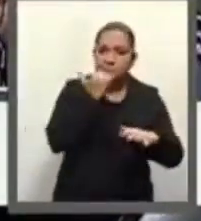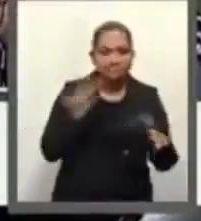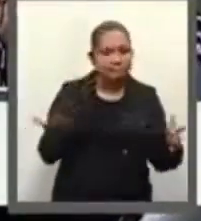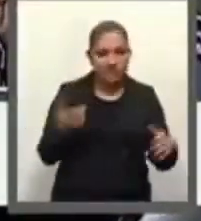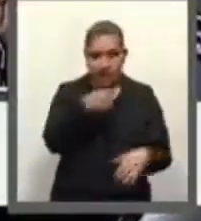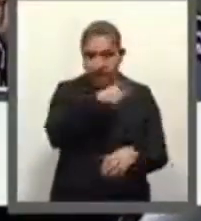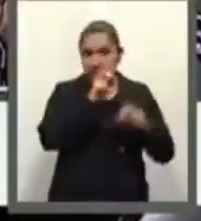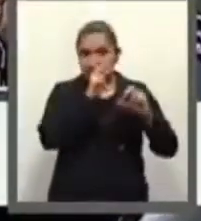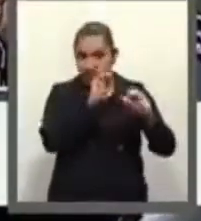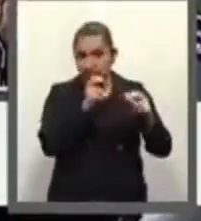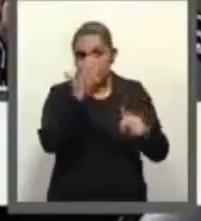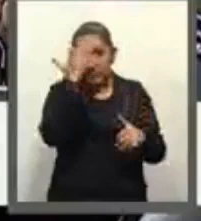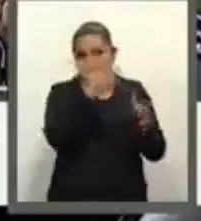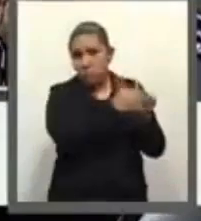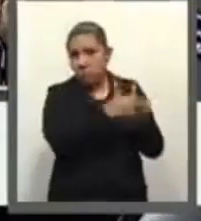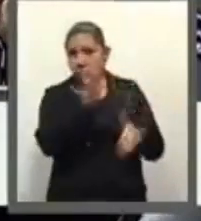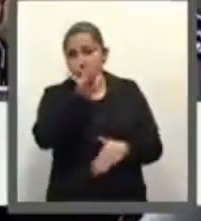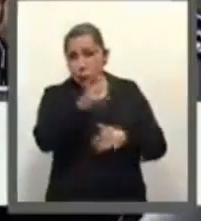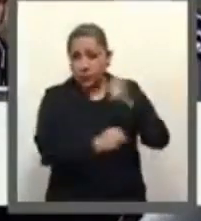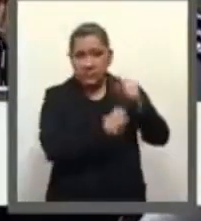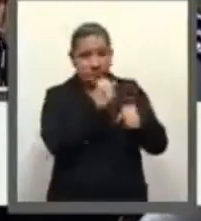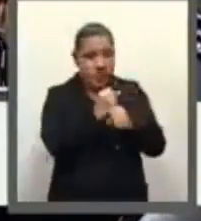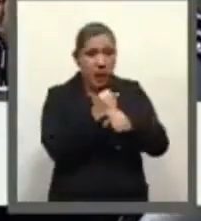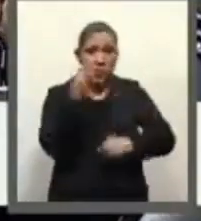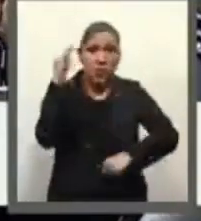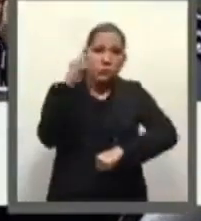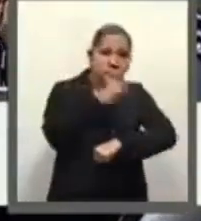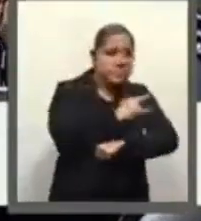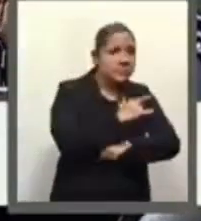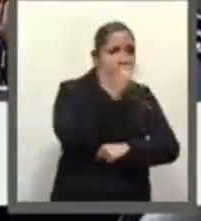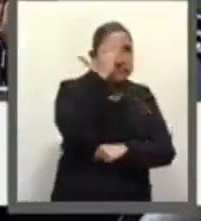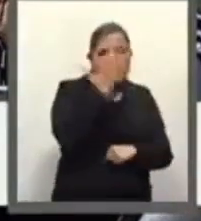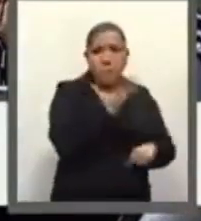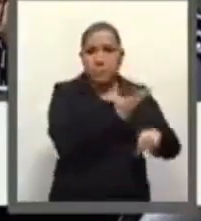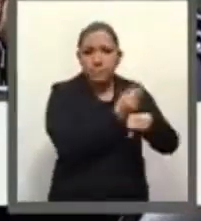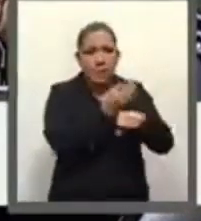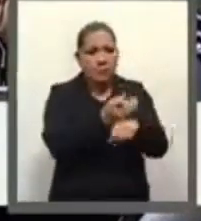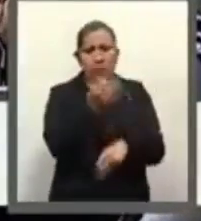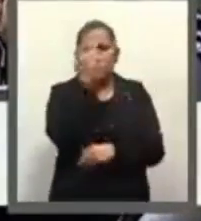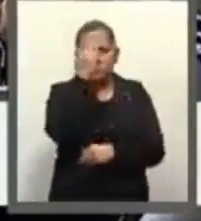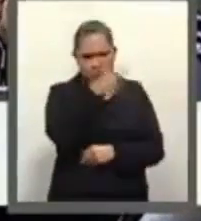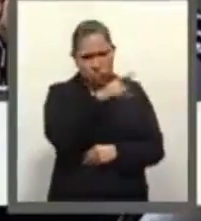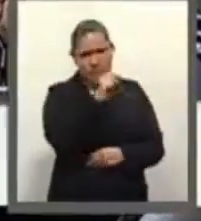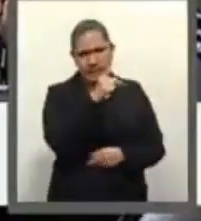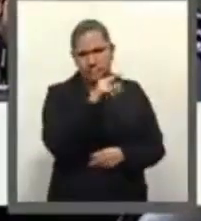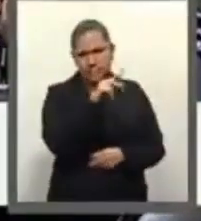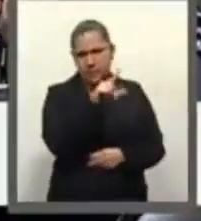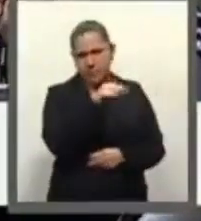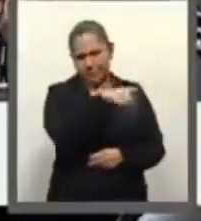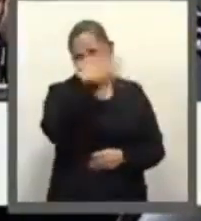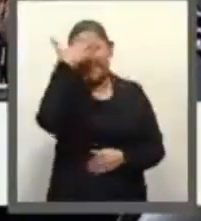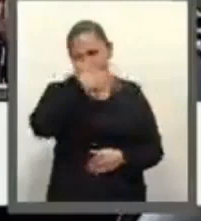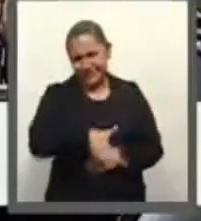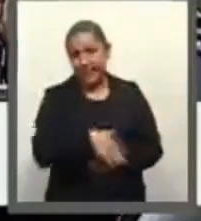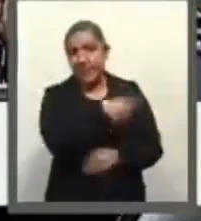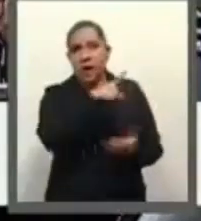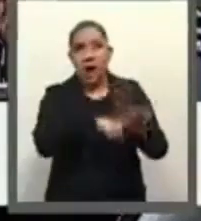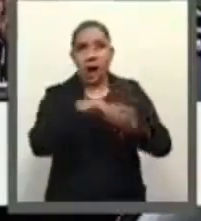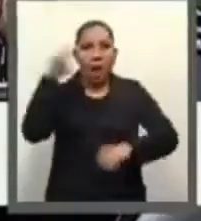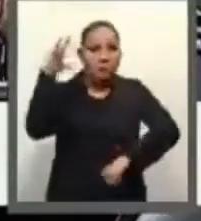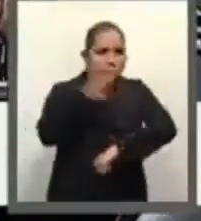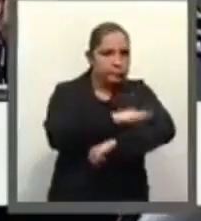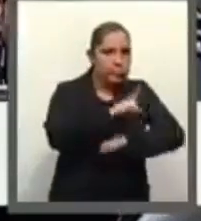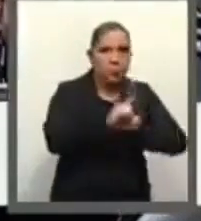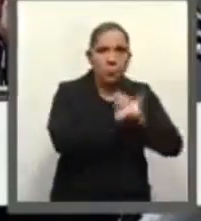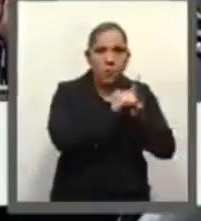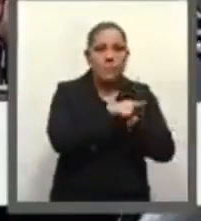años, en un lapso, y Esparza lo sabe, que por problemas de aterrizaje hicieron uno nuevo y luego